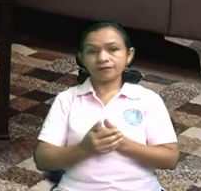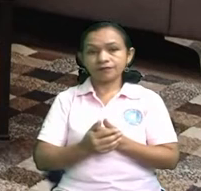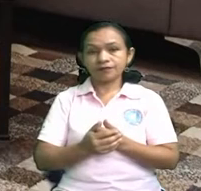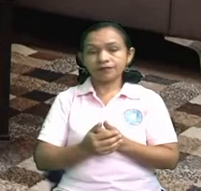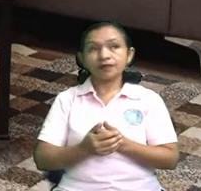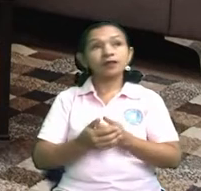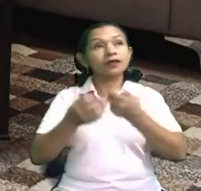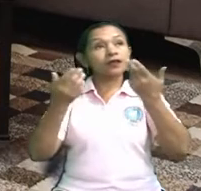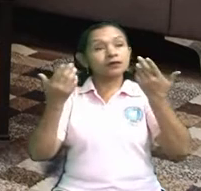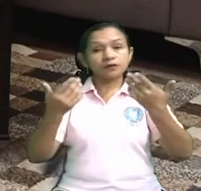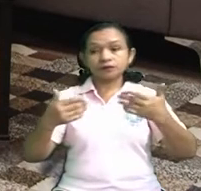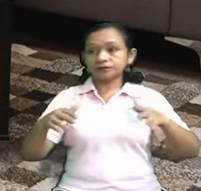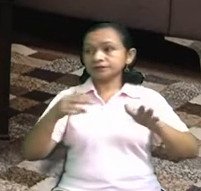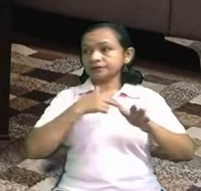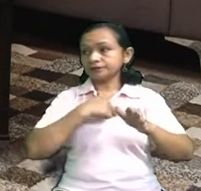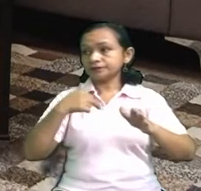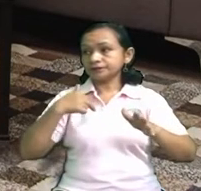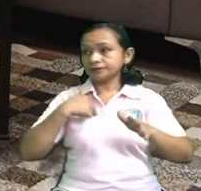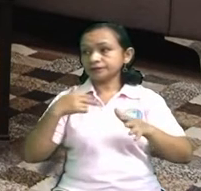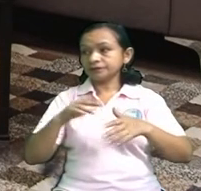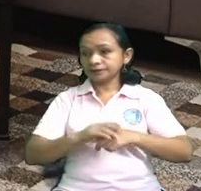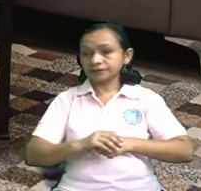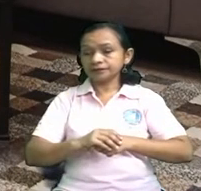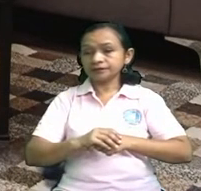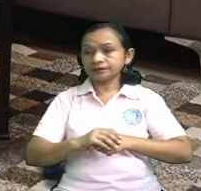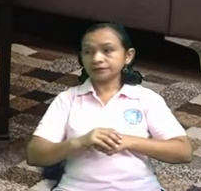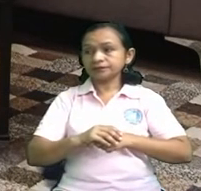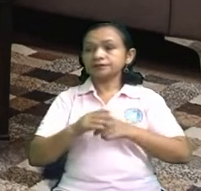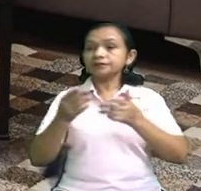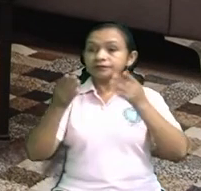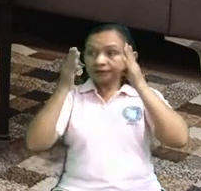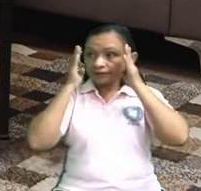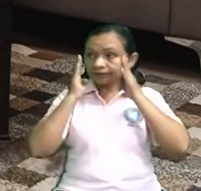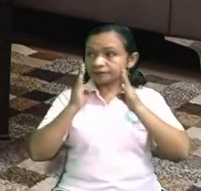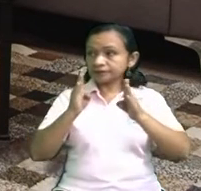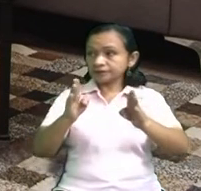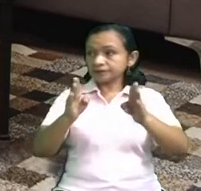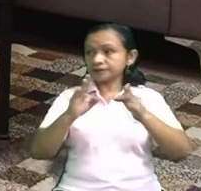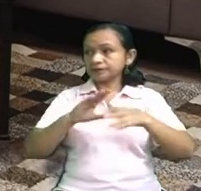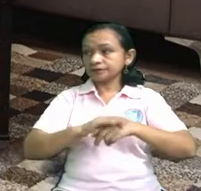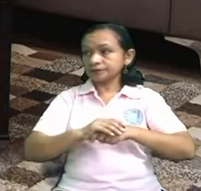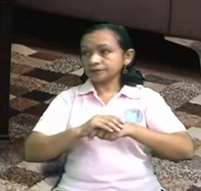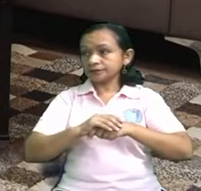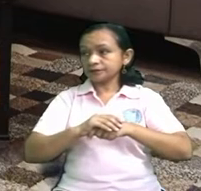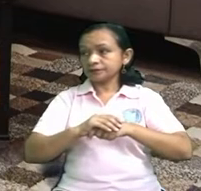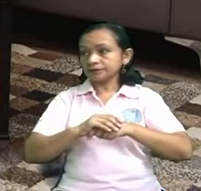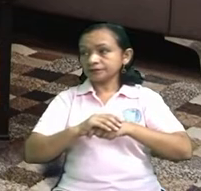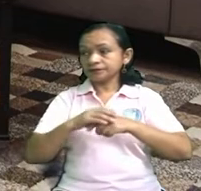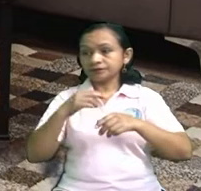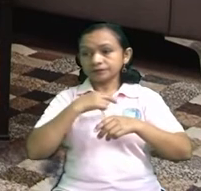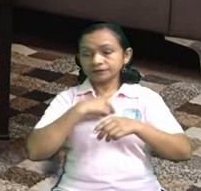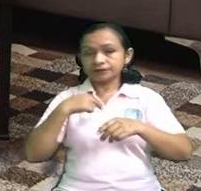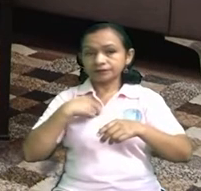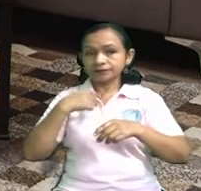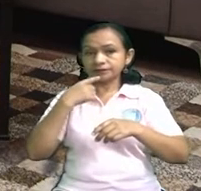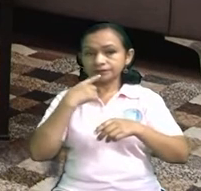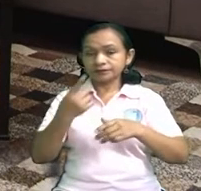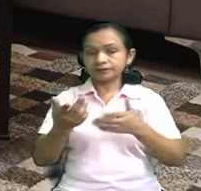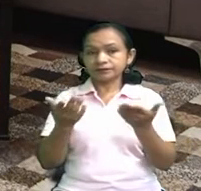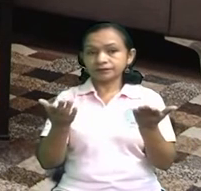por naturaleza nuestra institución es una institución de servicio. Brinda servicio a la comunidad,